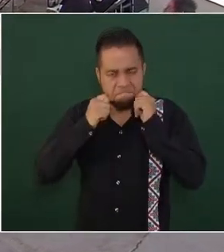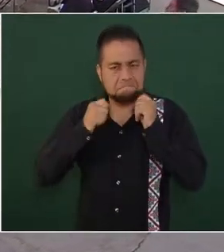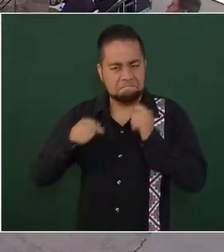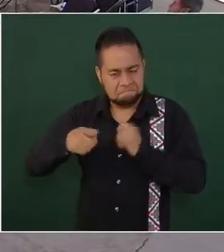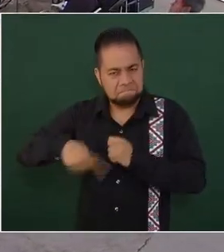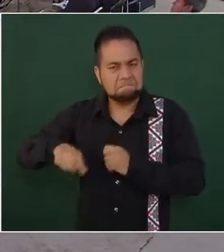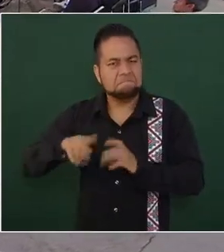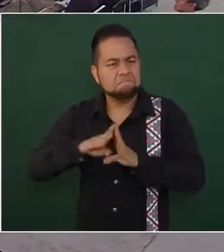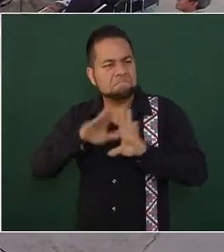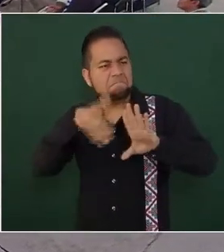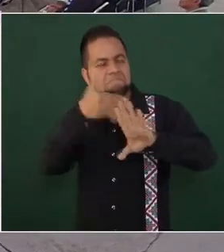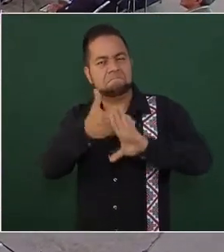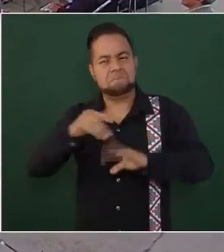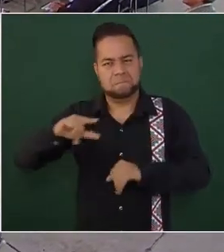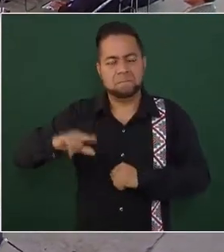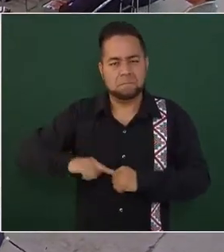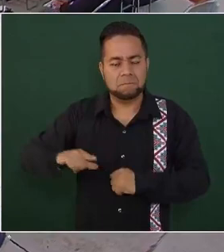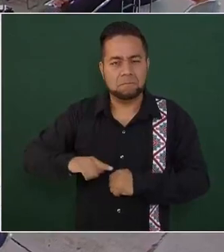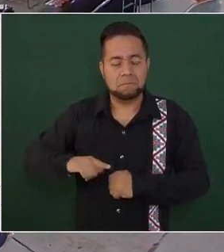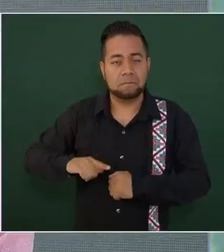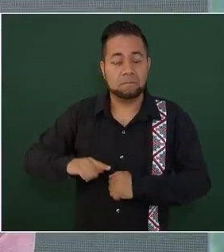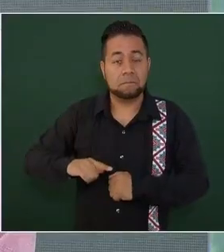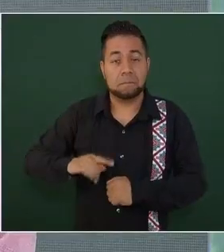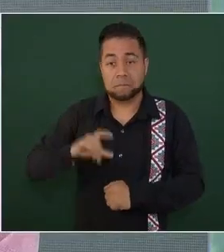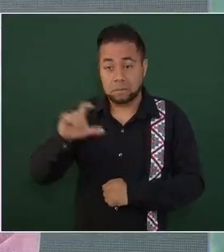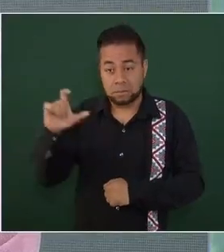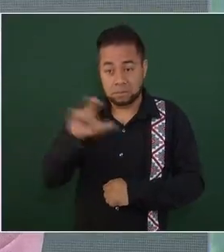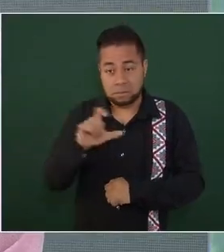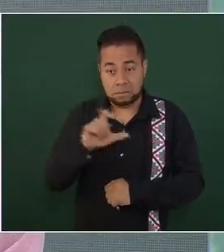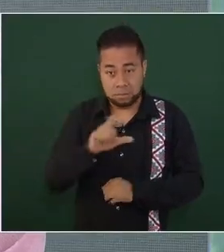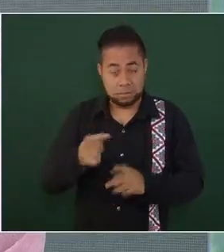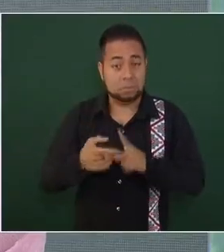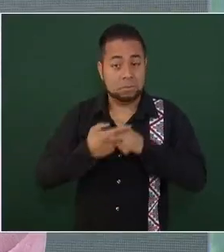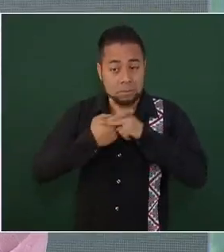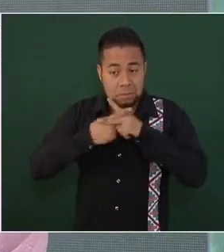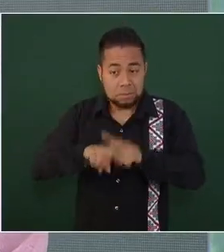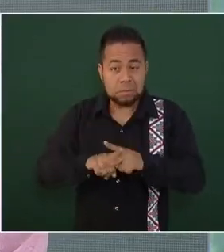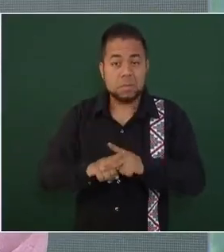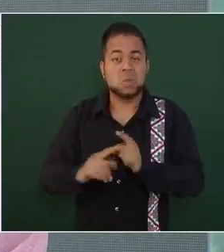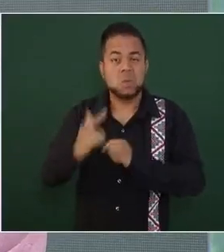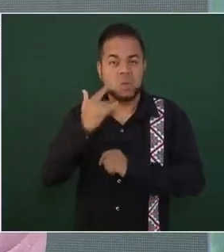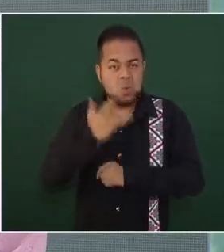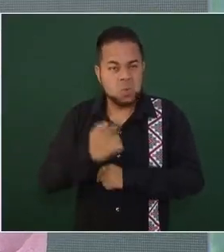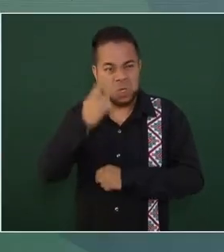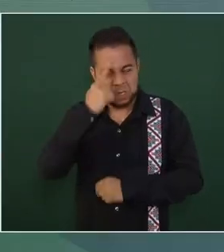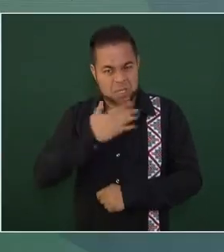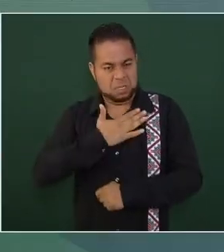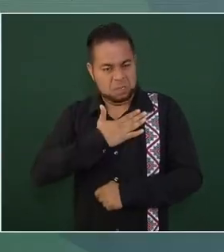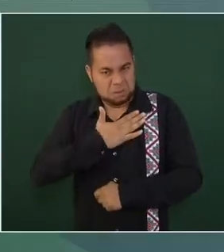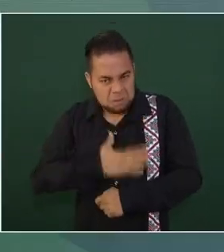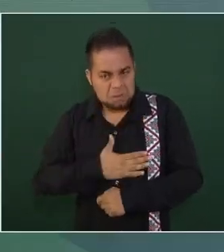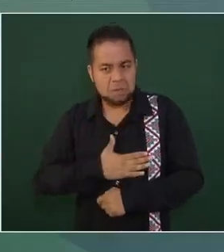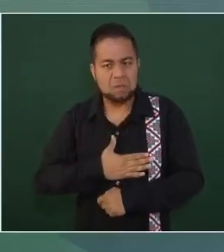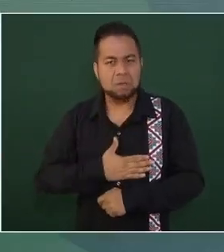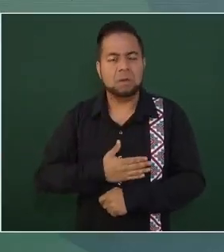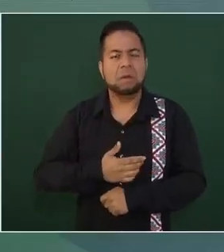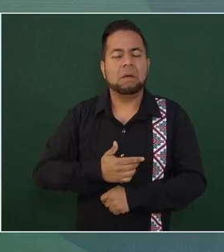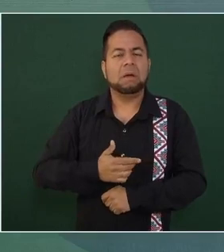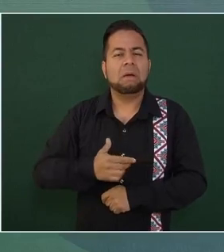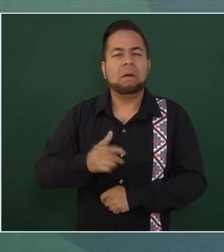cuando se empezó a luchar por la democracia en la